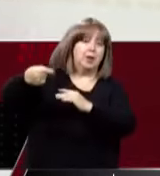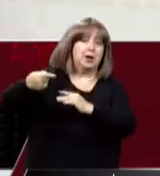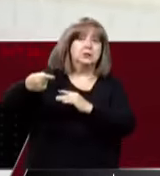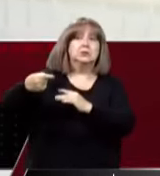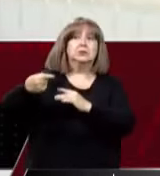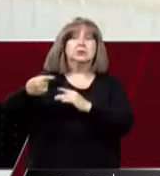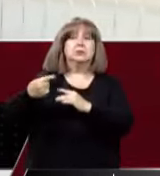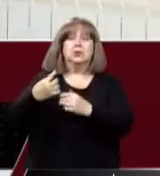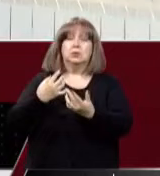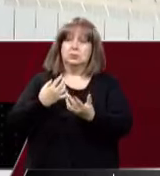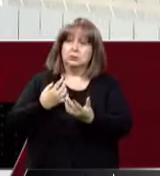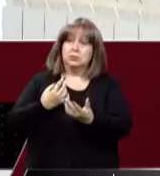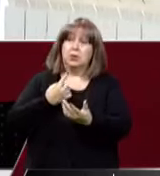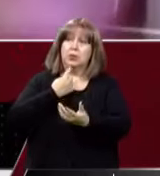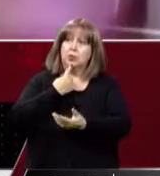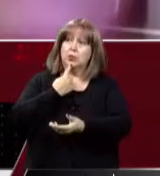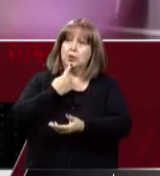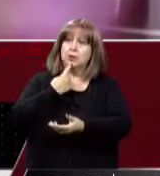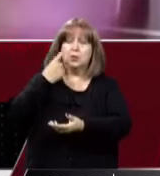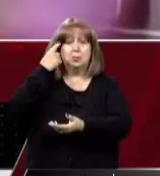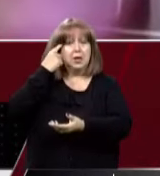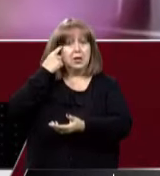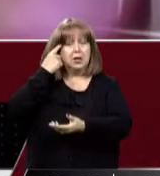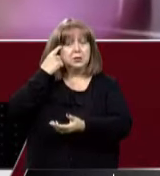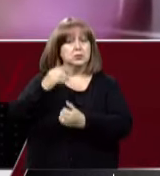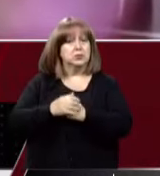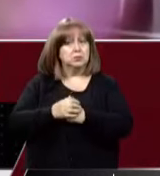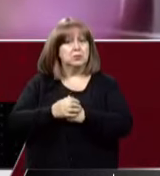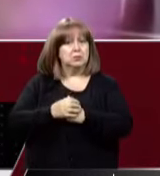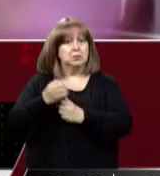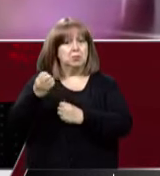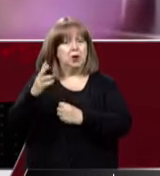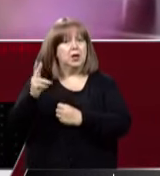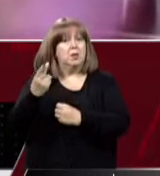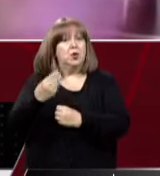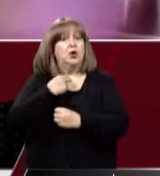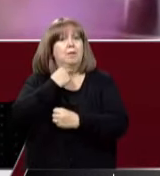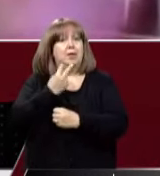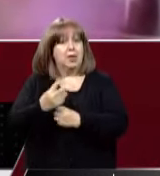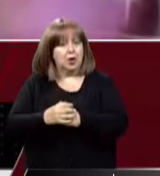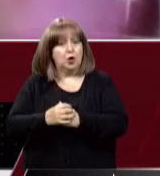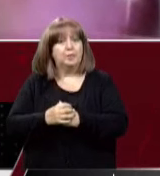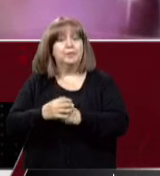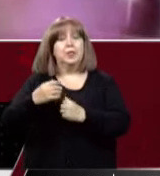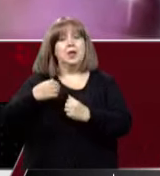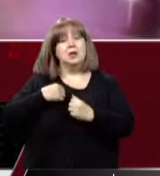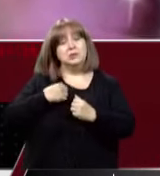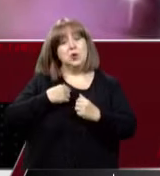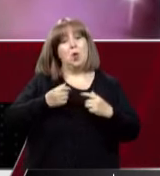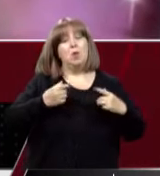Rolando? Claro, fue mucho más antes. En todo caso, una vez yo me lo encontré en el parque de descanso y le pregunté a él